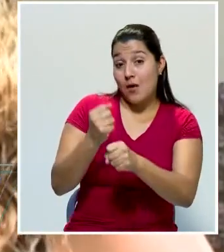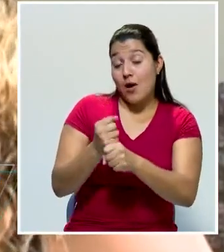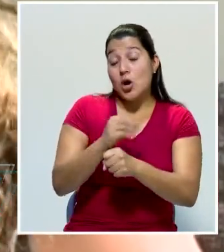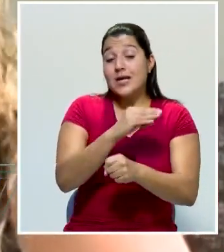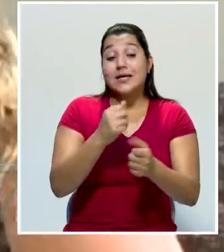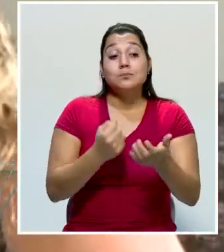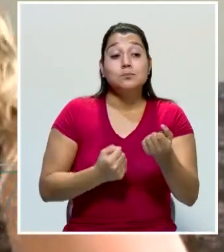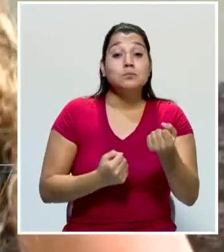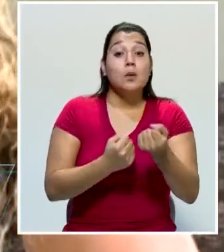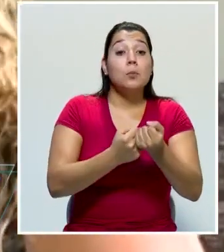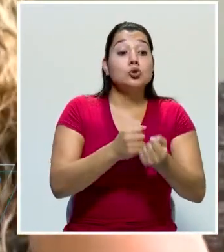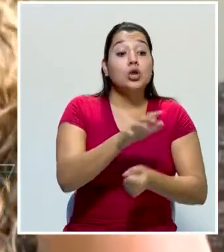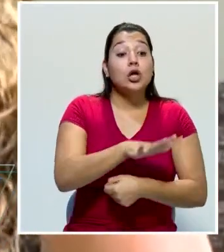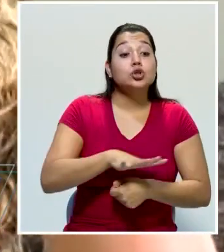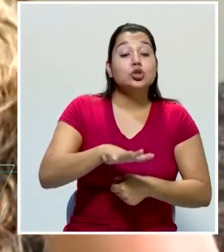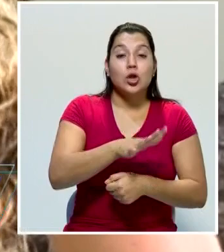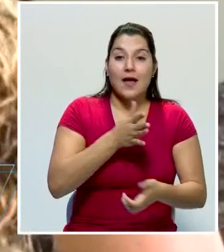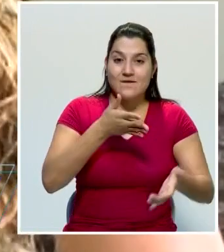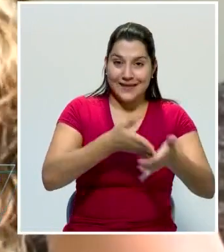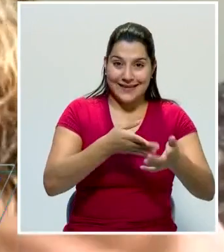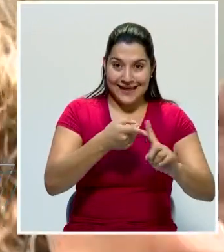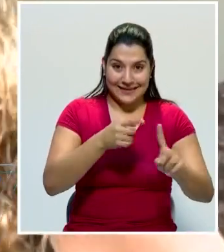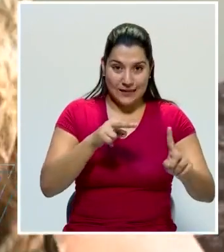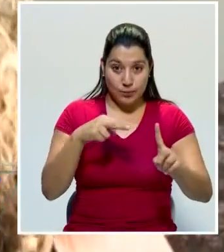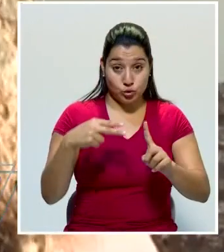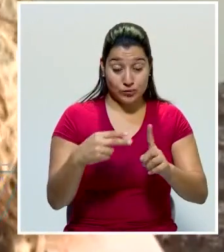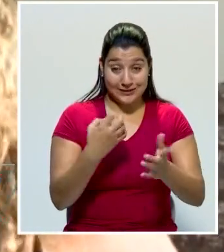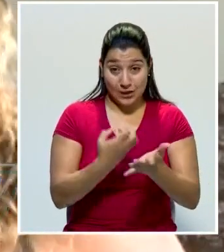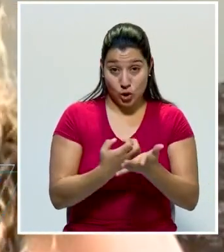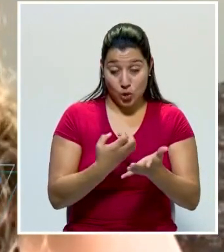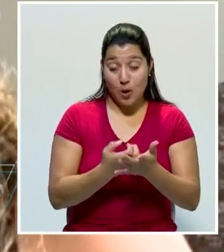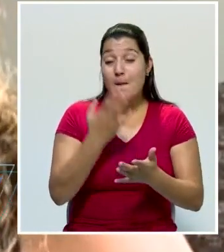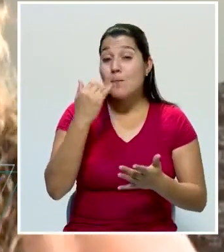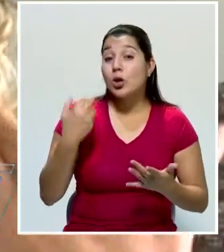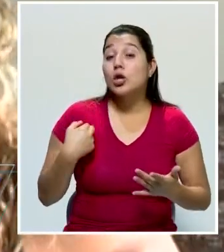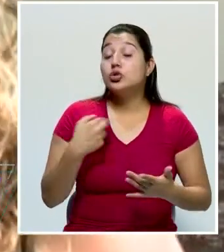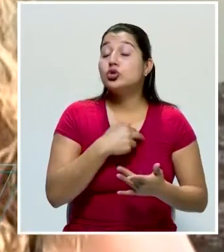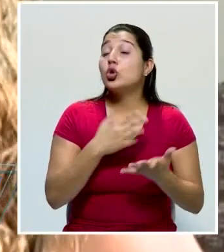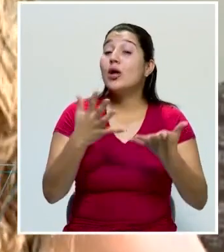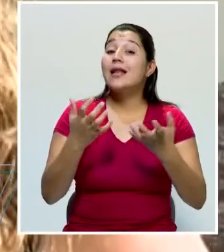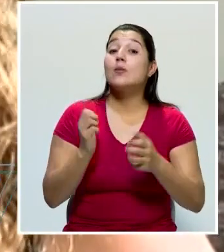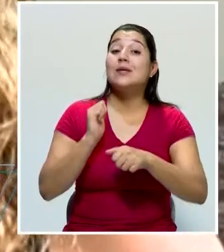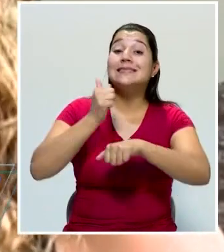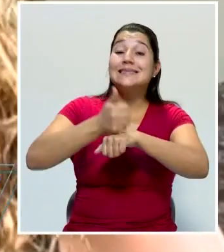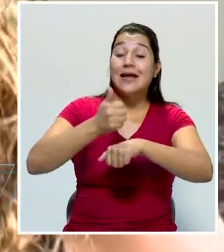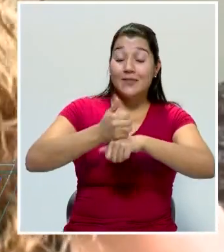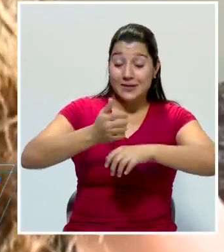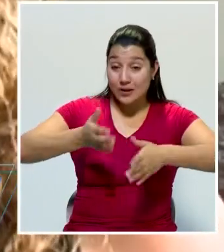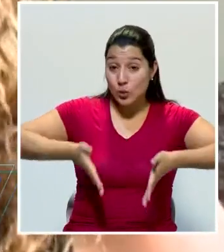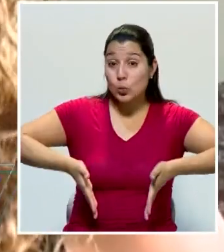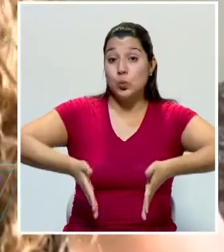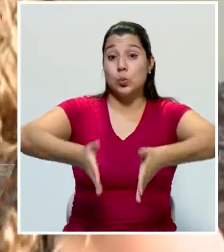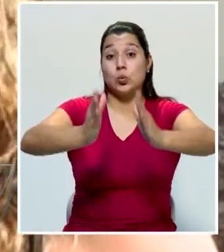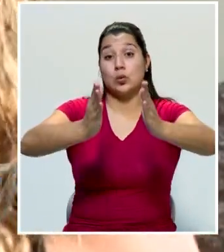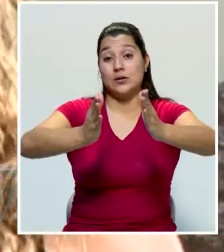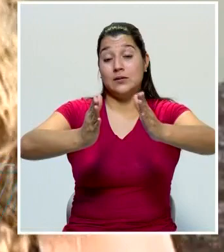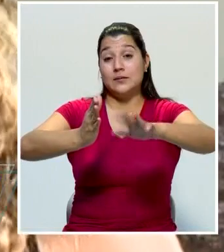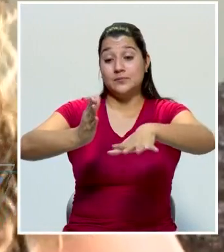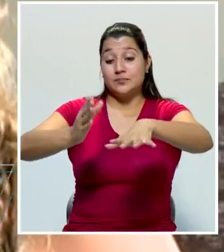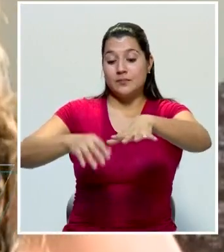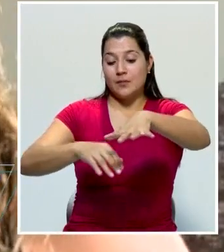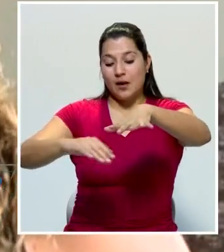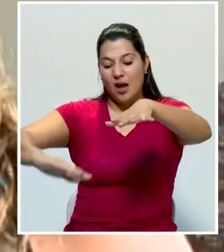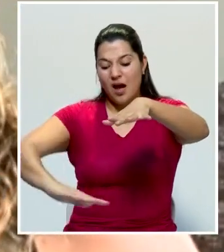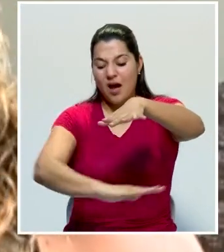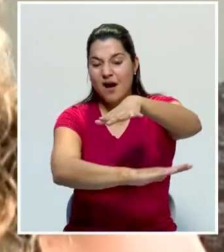de verdad, porque la idea es poder establecer un paso alterno al canal de Panamá de buques que sobrepasan incluso